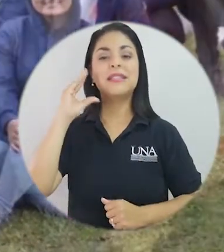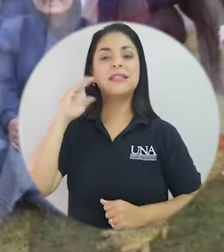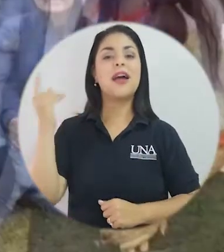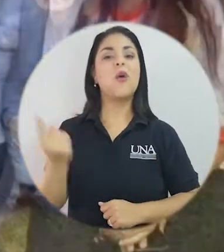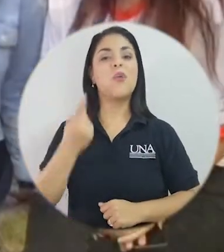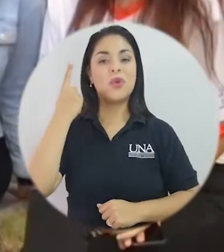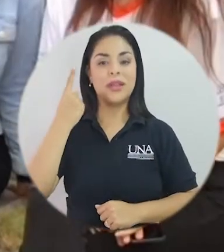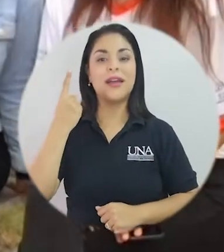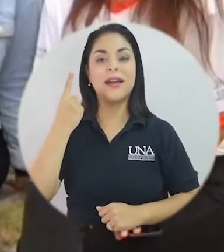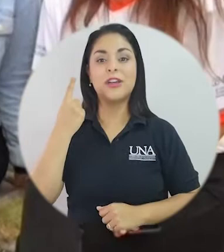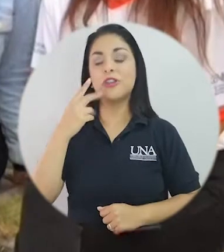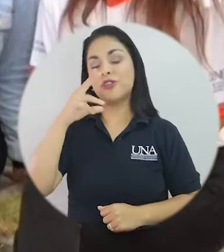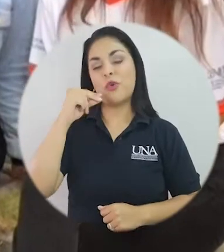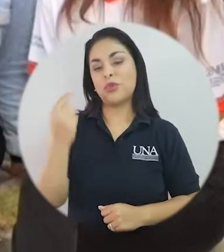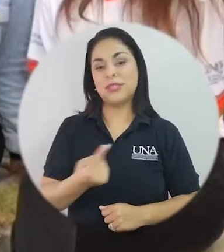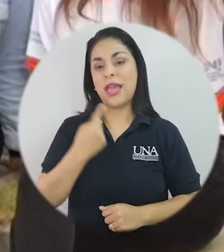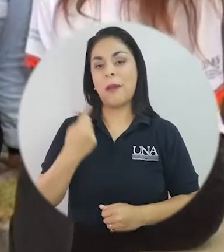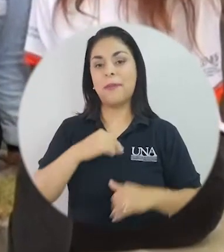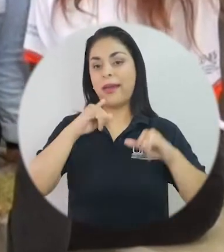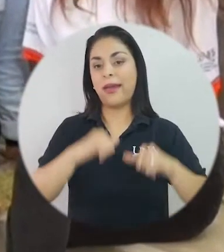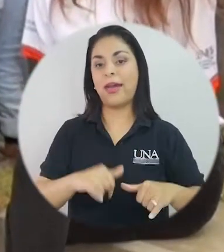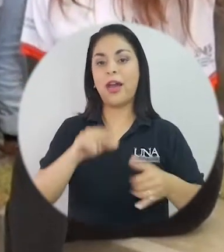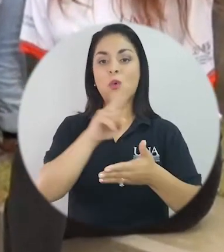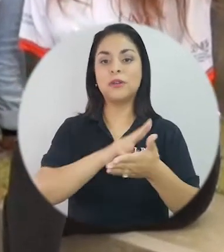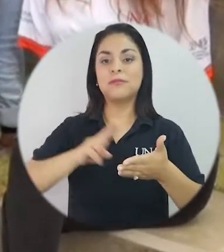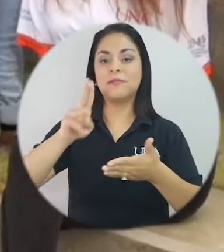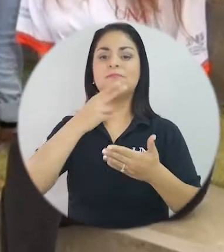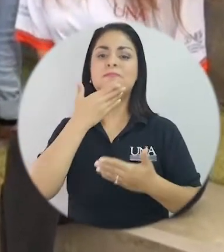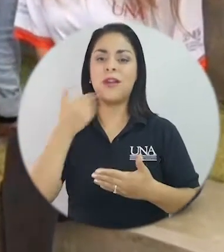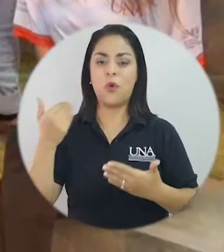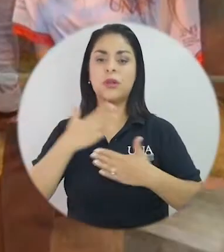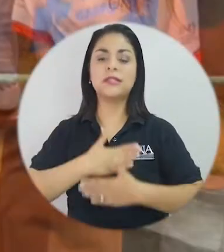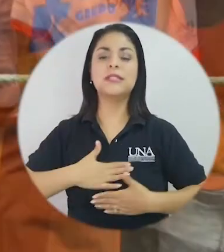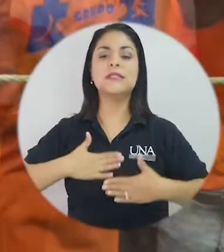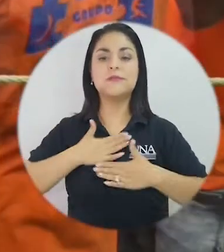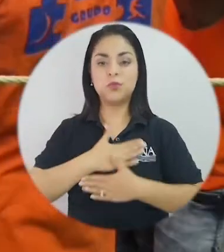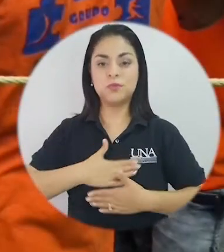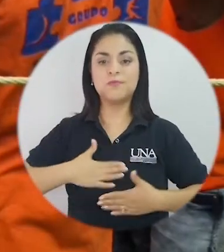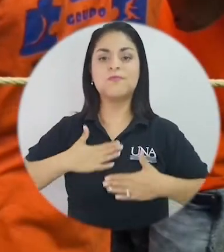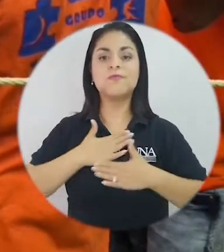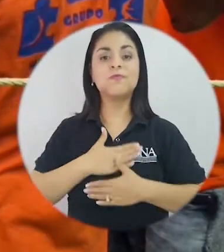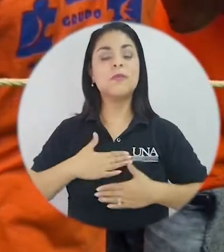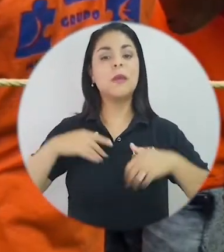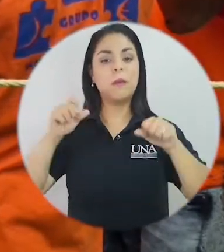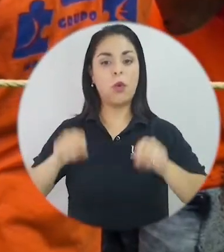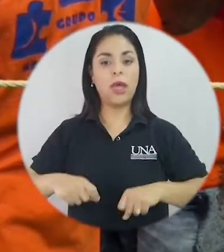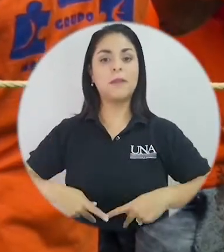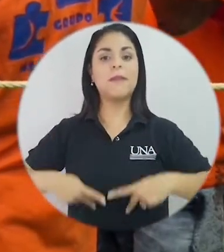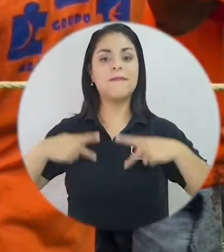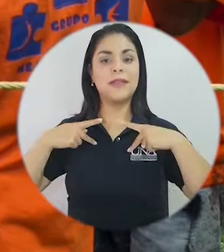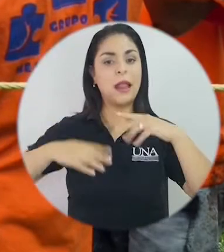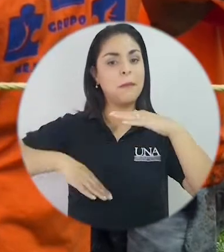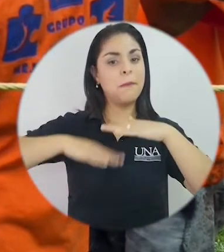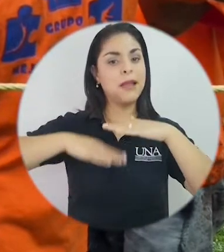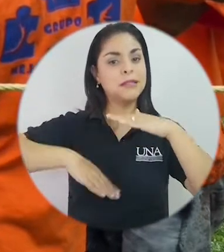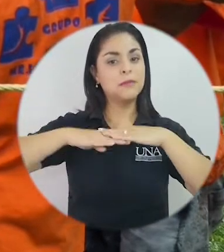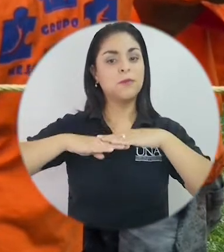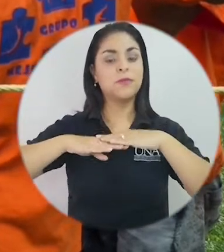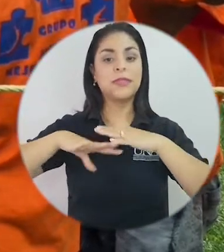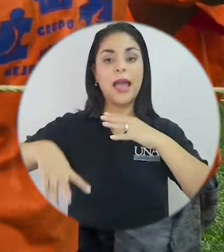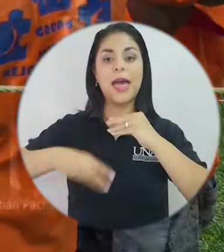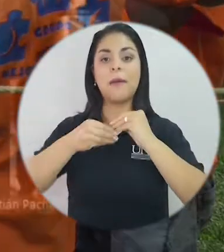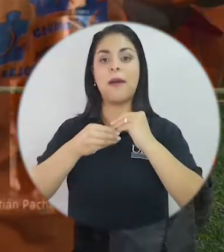no siempre vamos a estar en la universidad y lo mejor creo yo que sería es disfrutarla y poder vivirla al máximo. Además de que